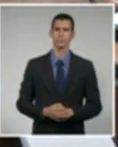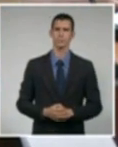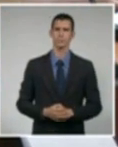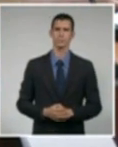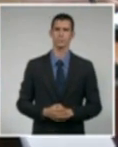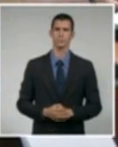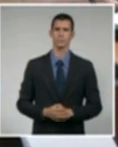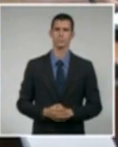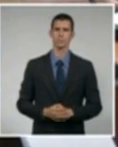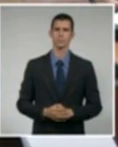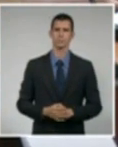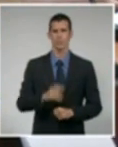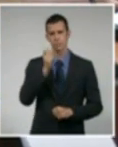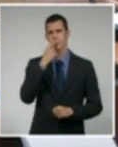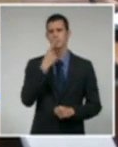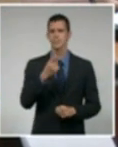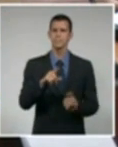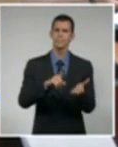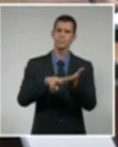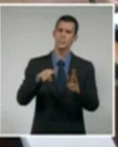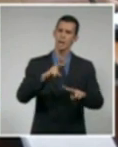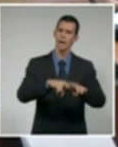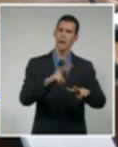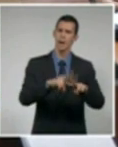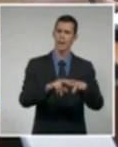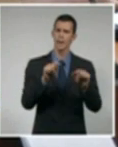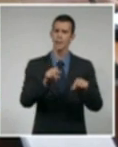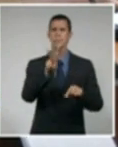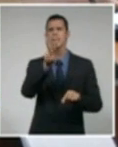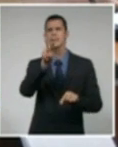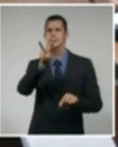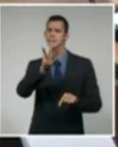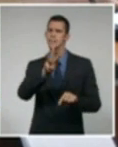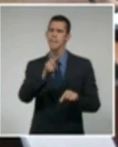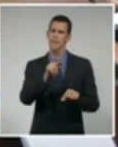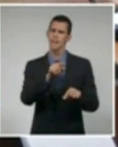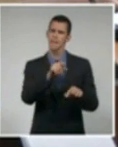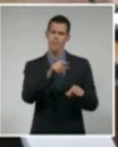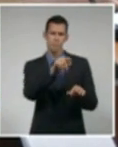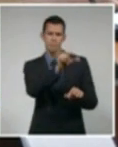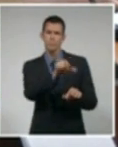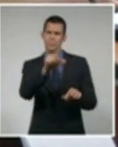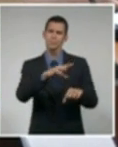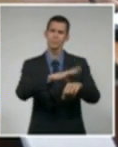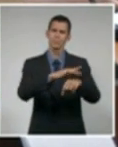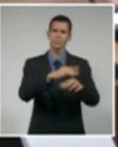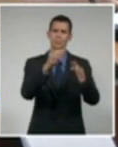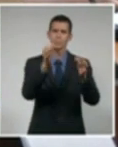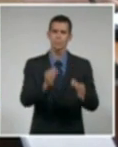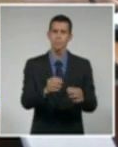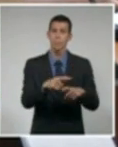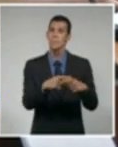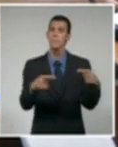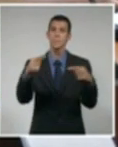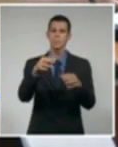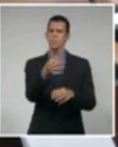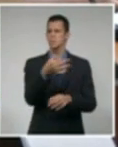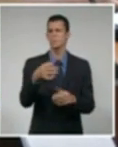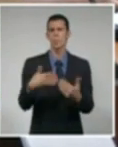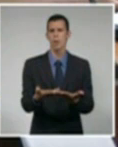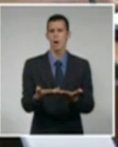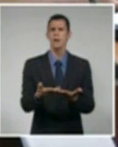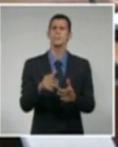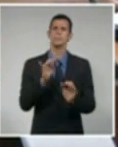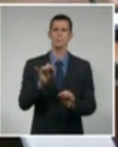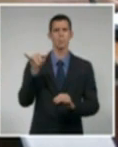casos autóctonos, el mayor reporte de casos se concentró en 3 municipios: Boyero, que tuvo 6, La Habana